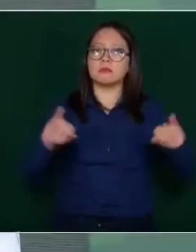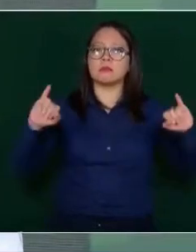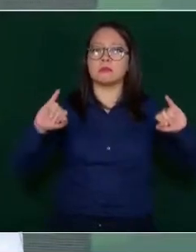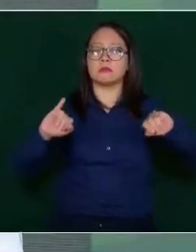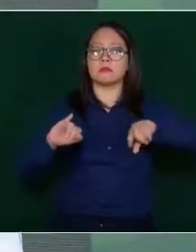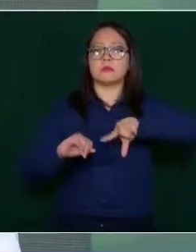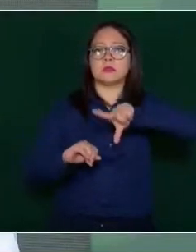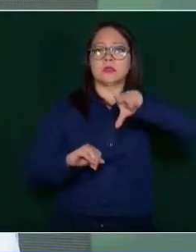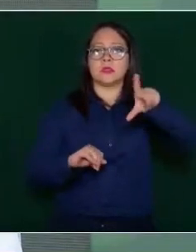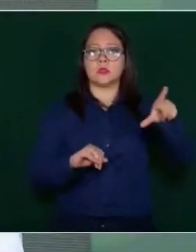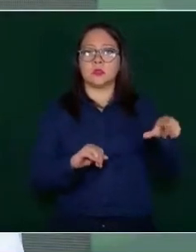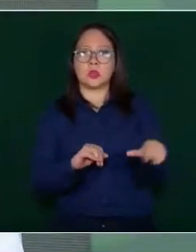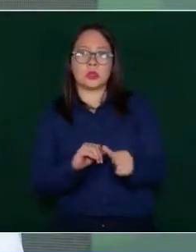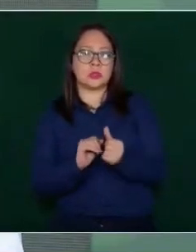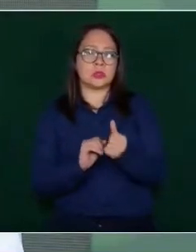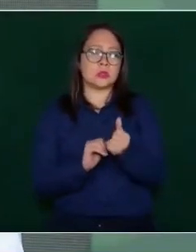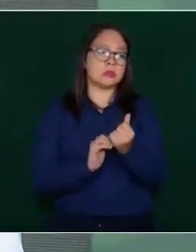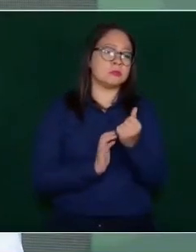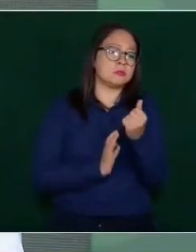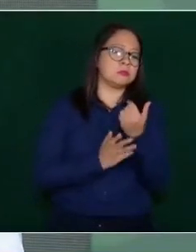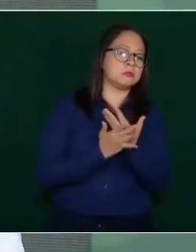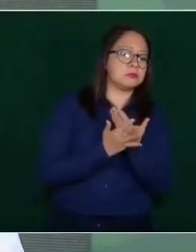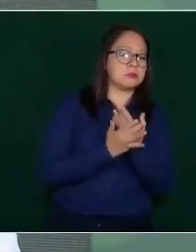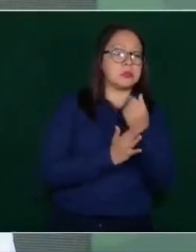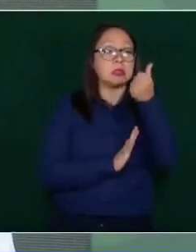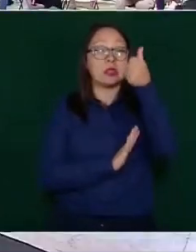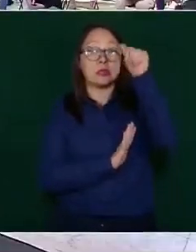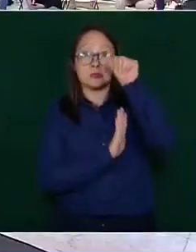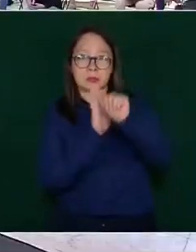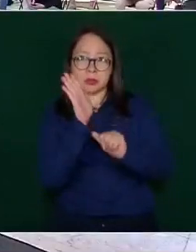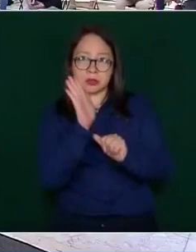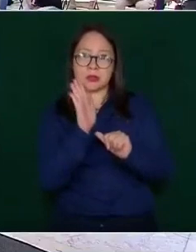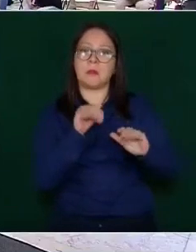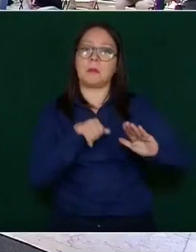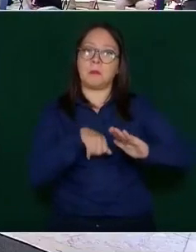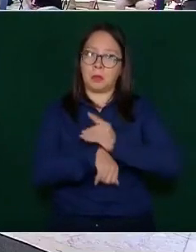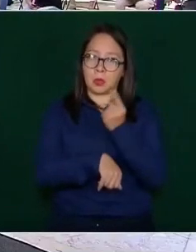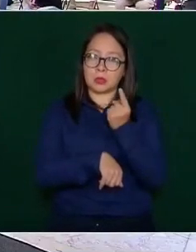en operación 6 meses después, porque hay un proceso.